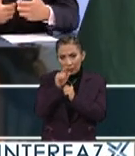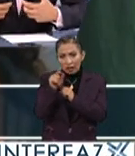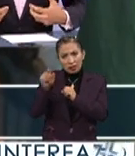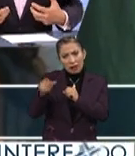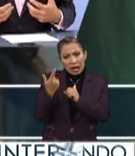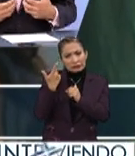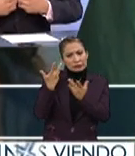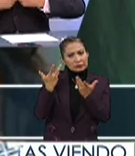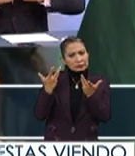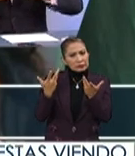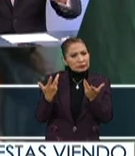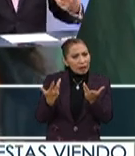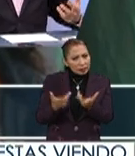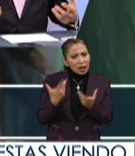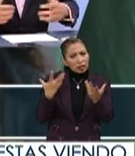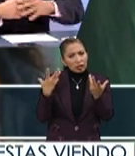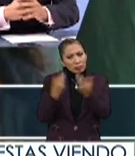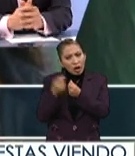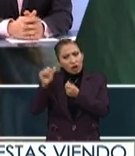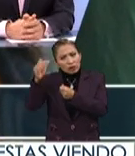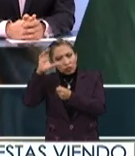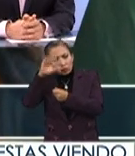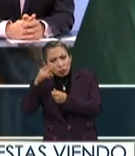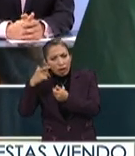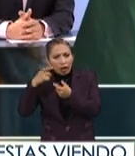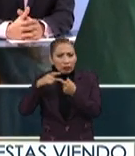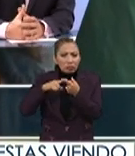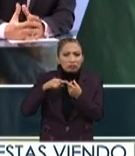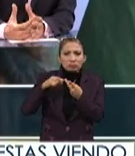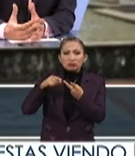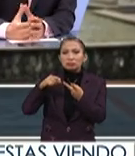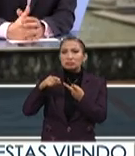es lograr convivir con otra cultura,